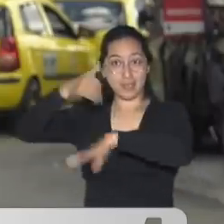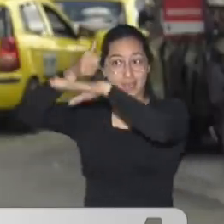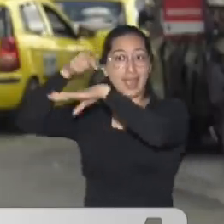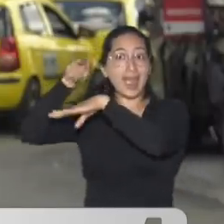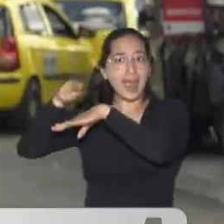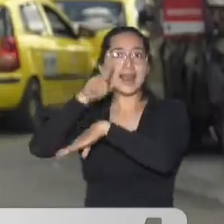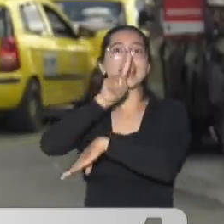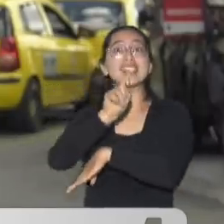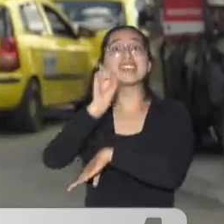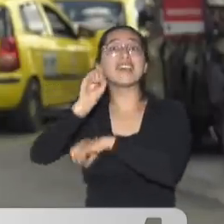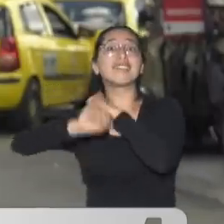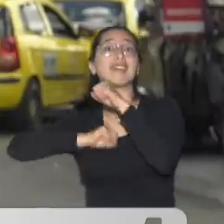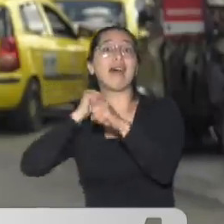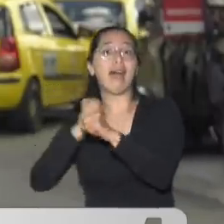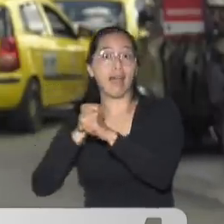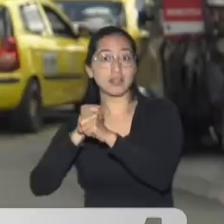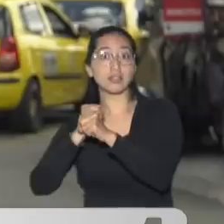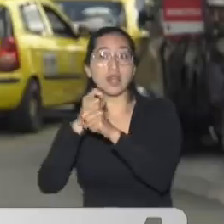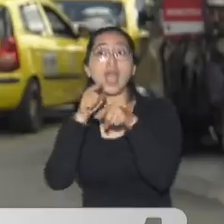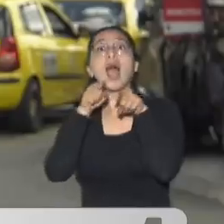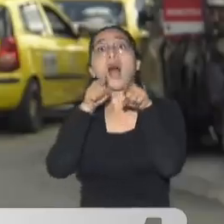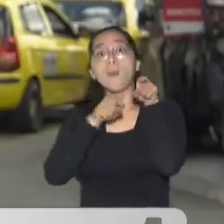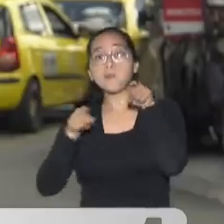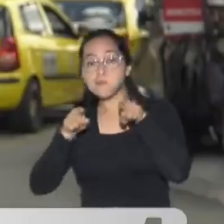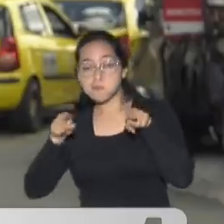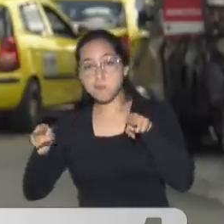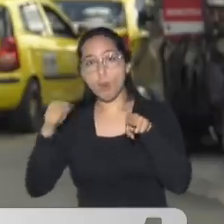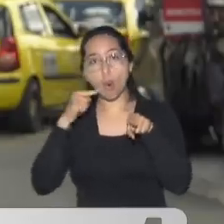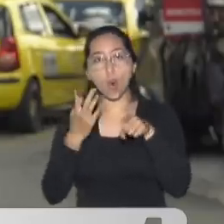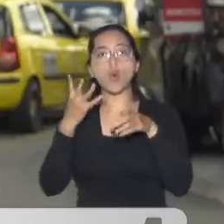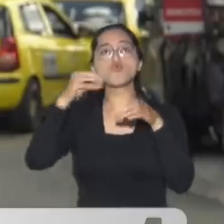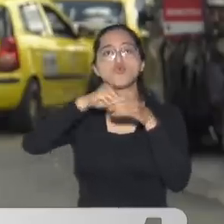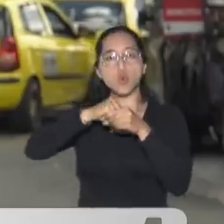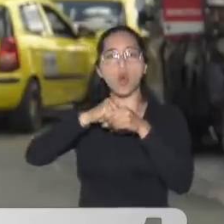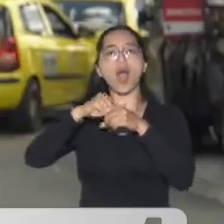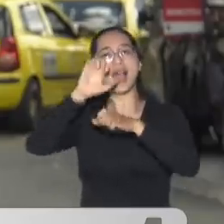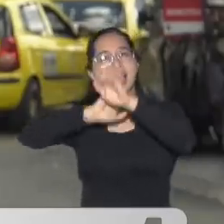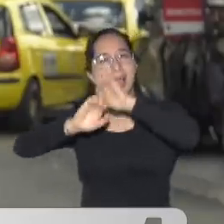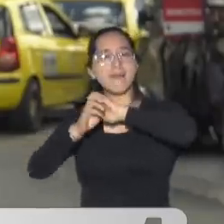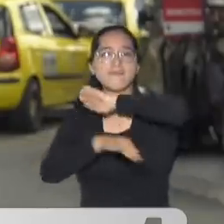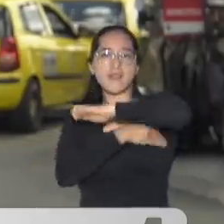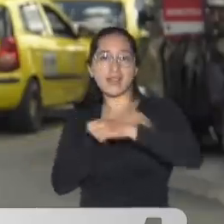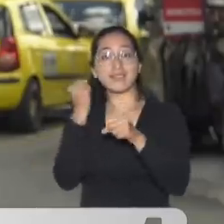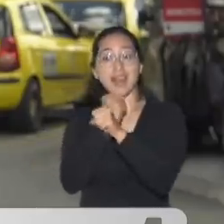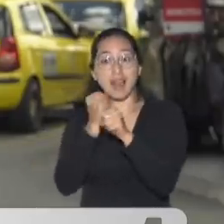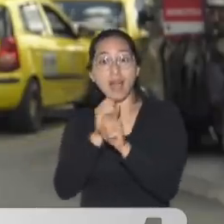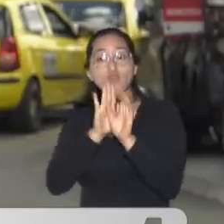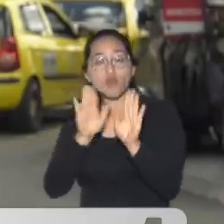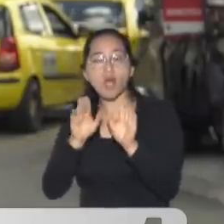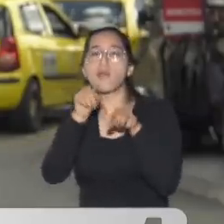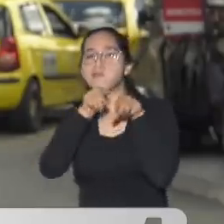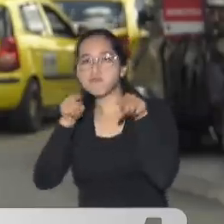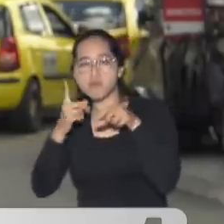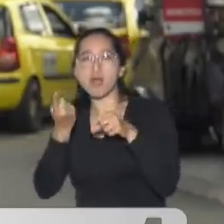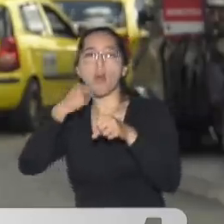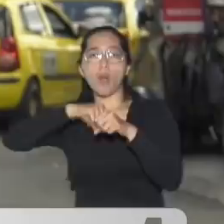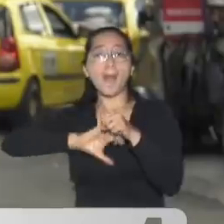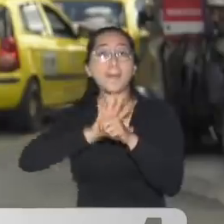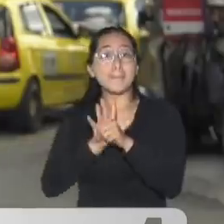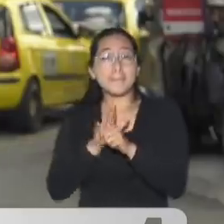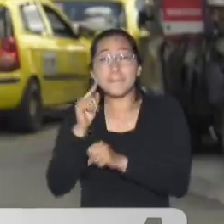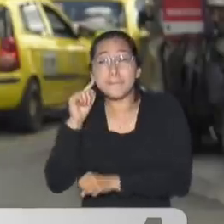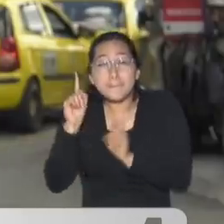del estado han resultado positivo para COVID-19, pero este es uno de los primeros que ha resultado hospitalizado